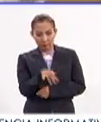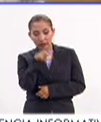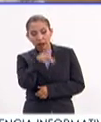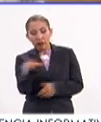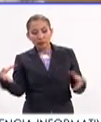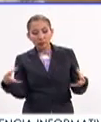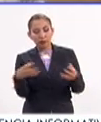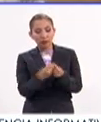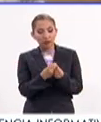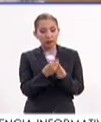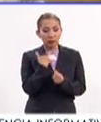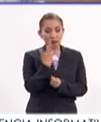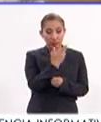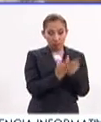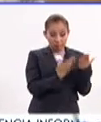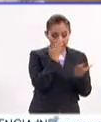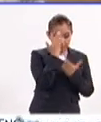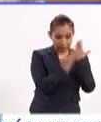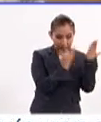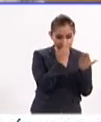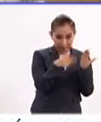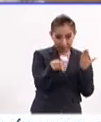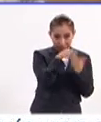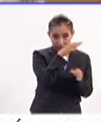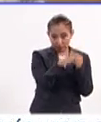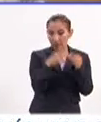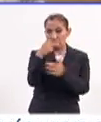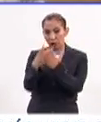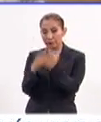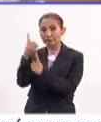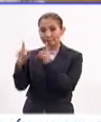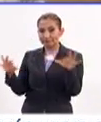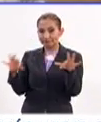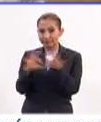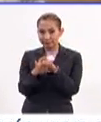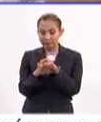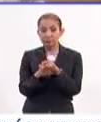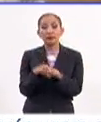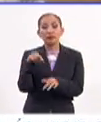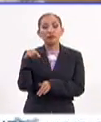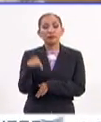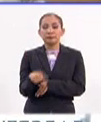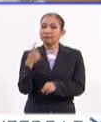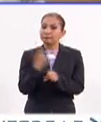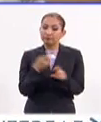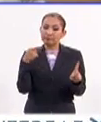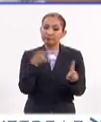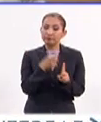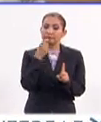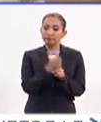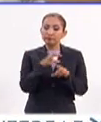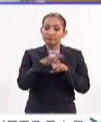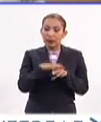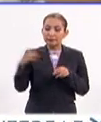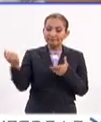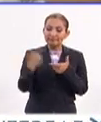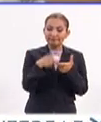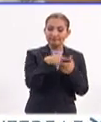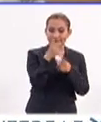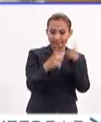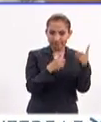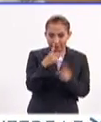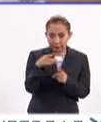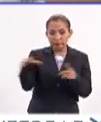es conjuntar los programas educativos académicos con el programa deportivo. Entonces aquí lo importante es ir ampliando todo el tema